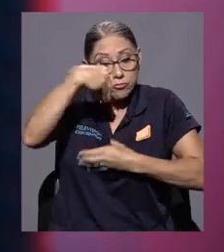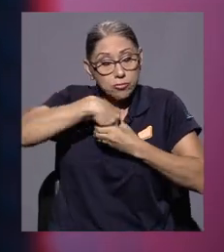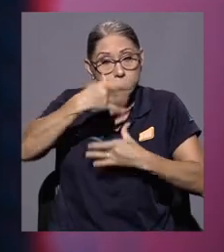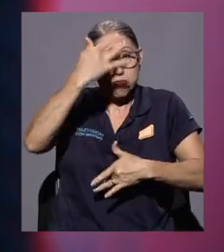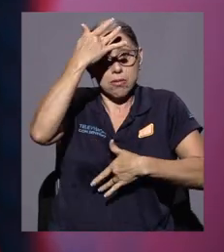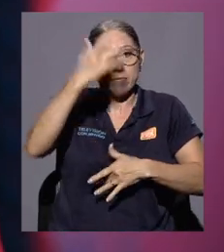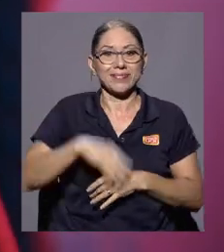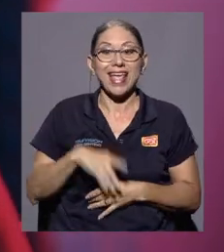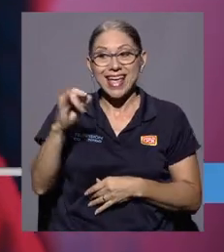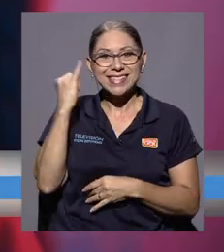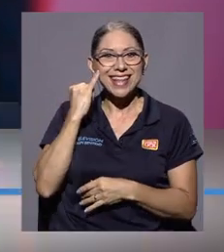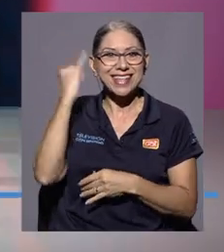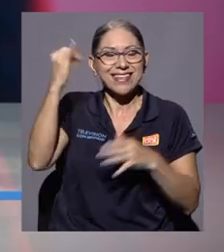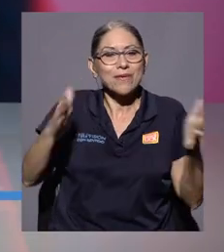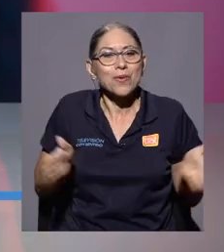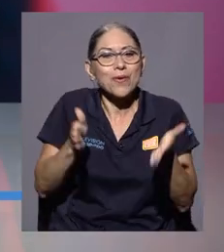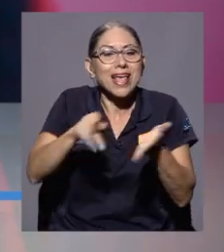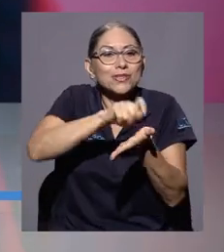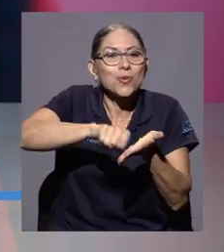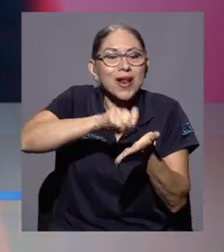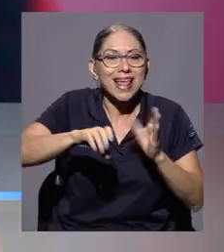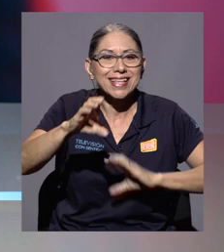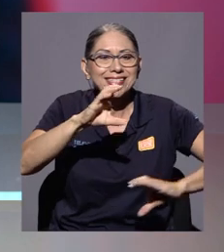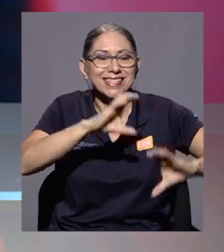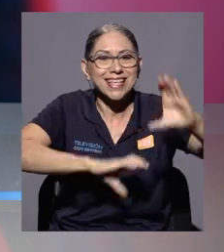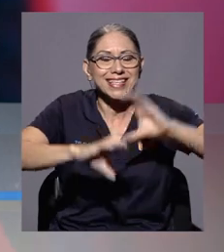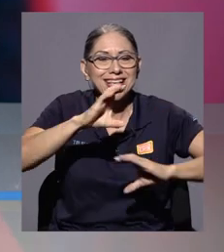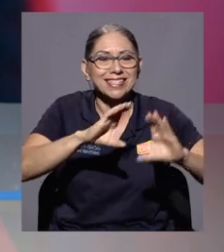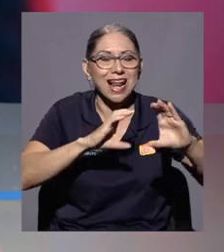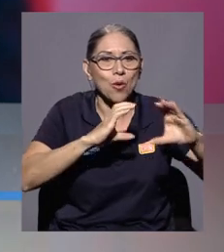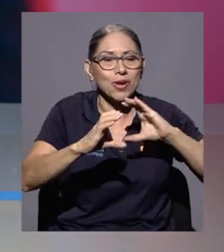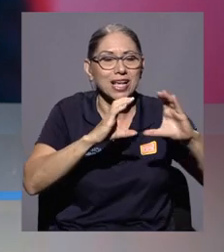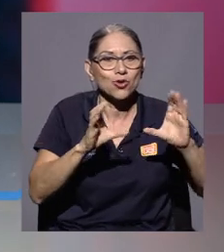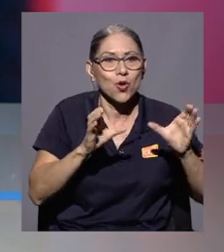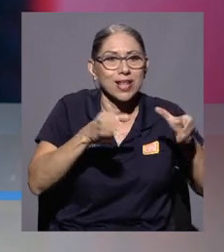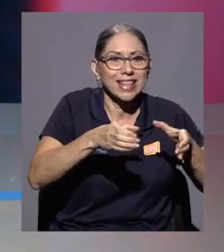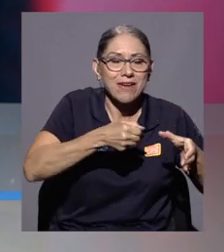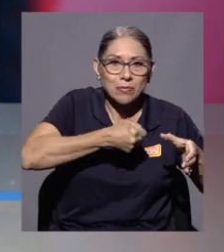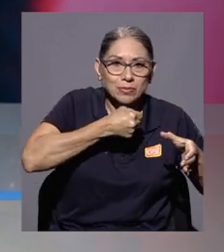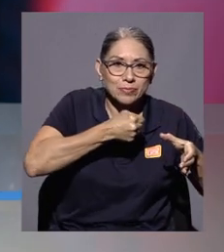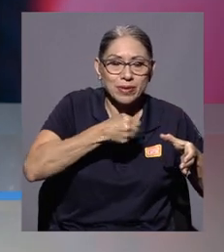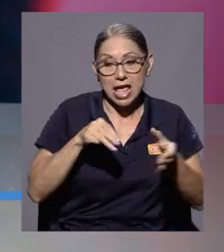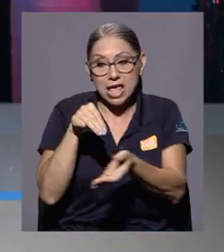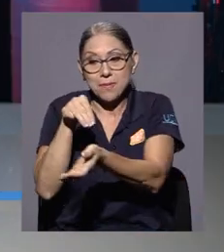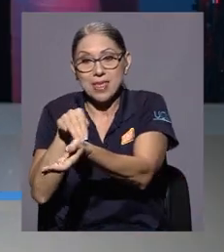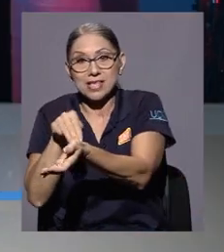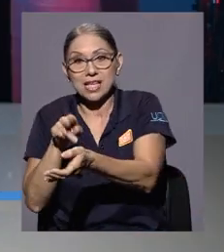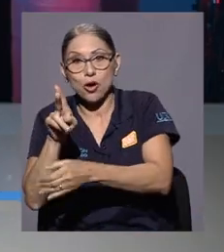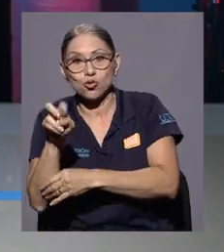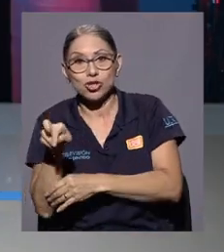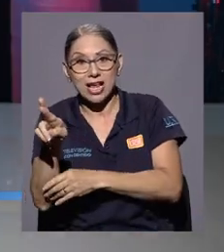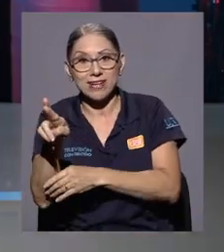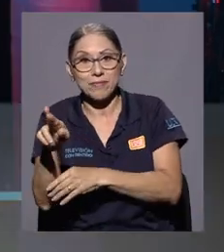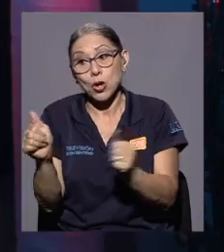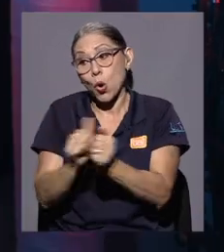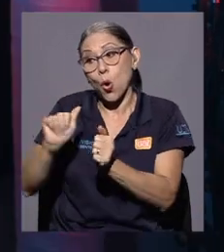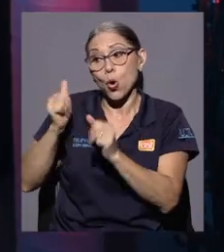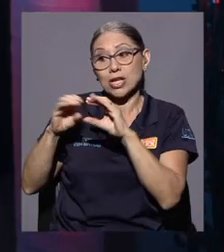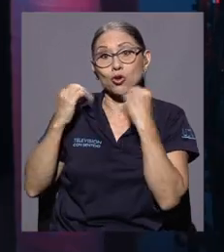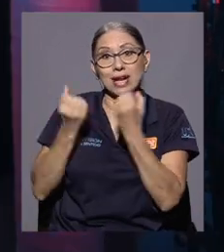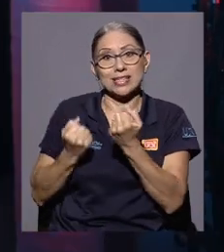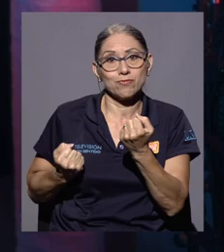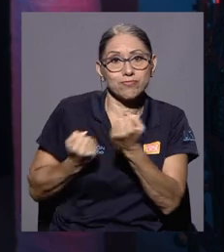La iniciativa, que es promovida por las Escuelas de Ciencias de la Comunicación Colectiva y Medicina de la UCR, con apoyo de otras